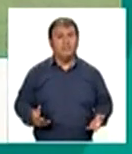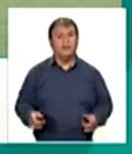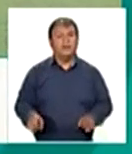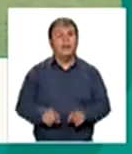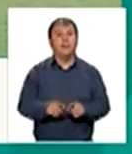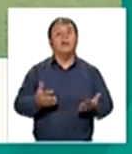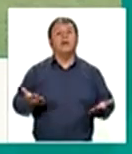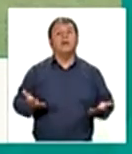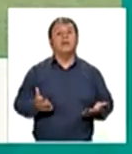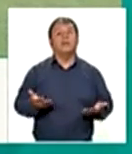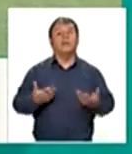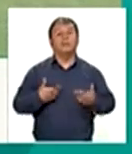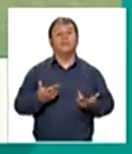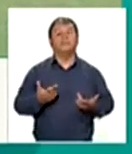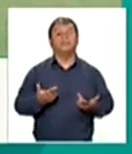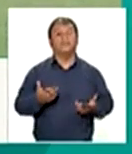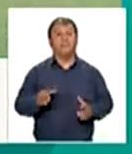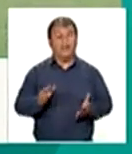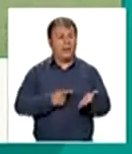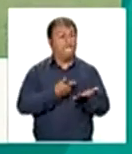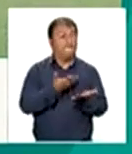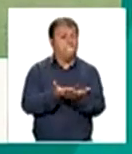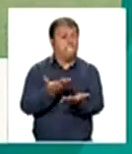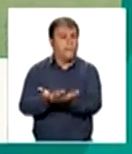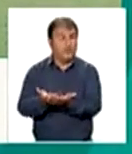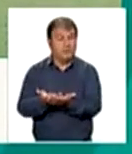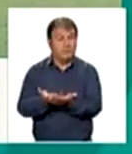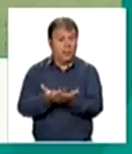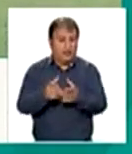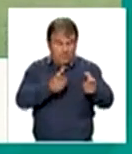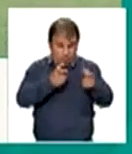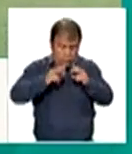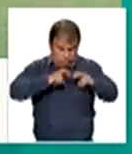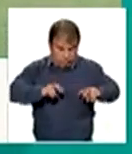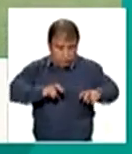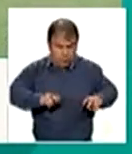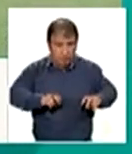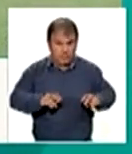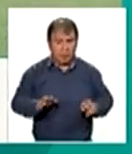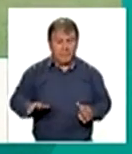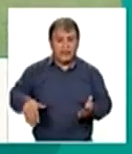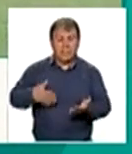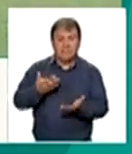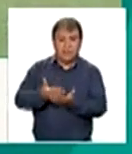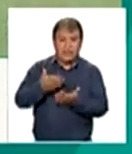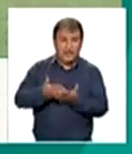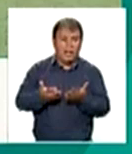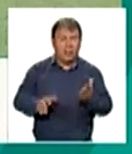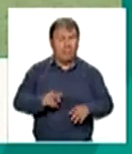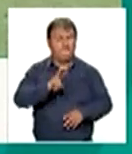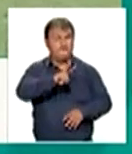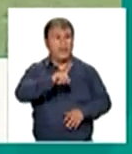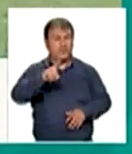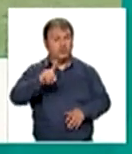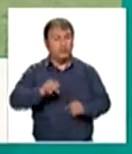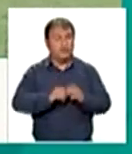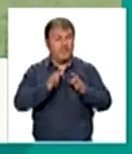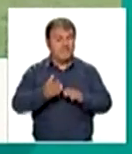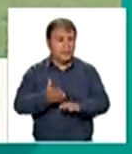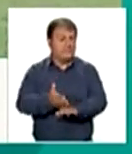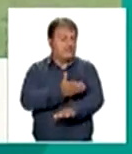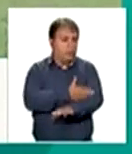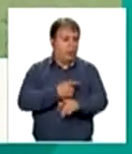tema es que la muestra justamente de este control antidopaje llega aproximadamente 21 días después de